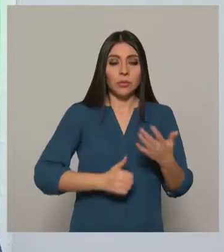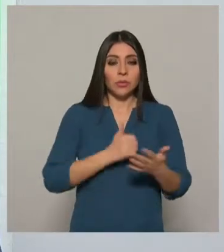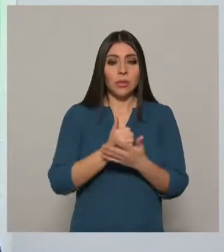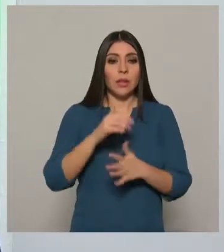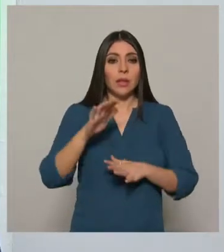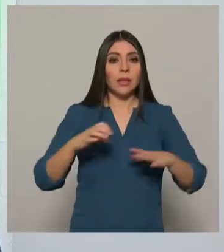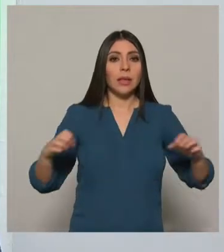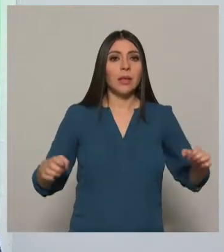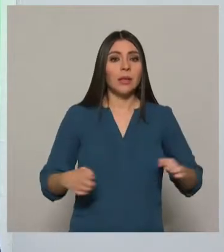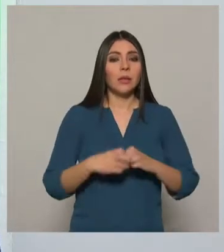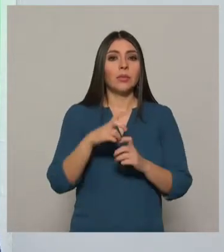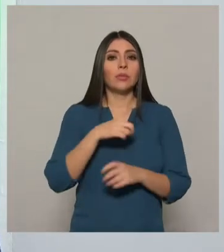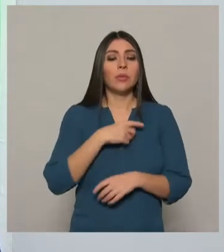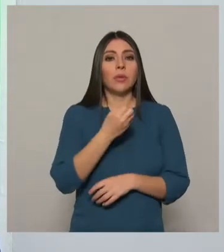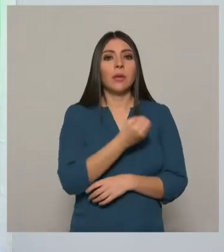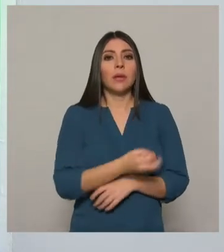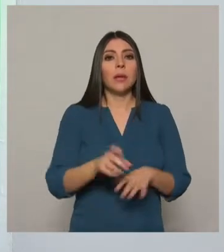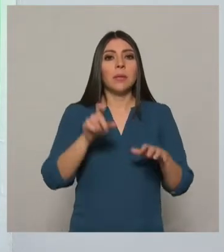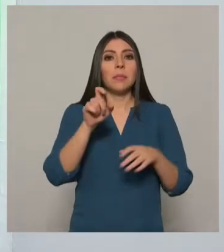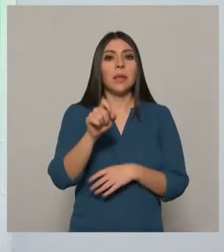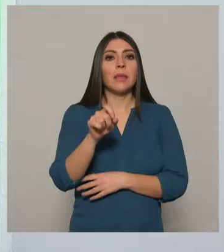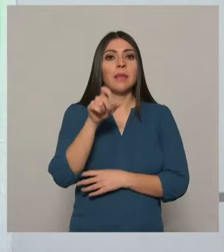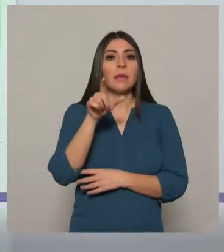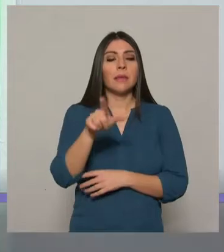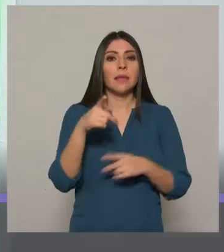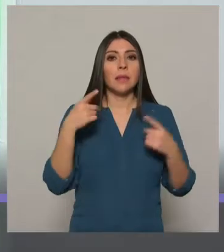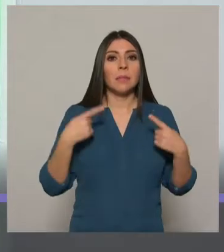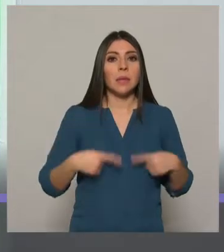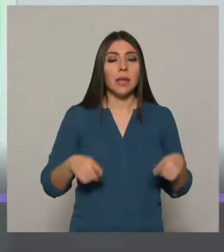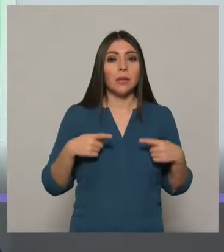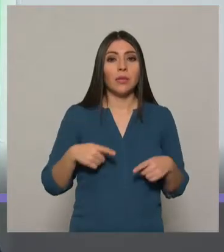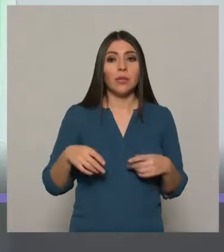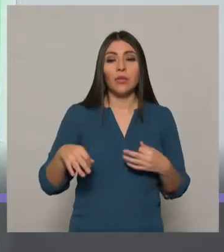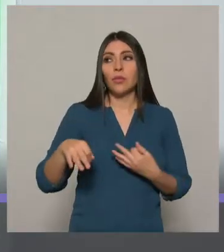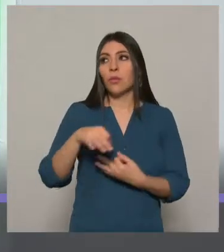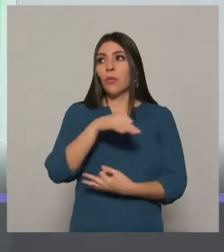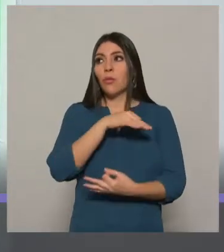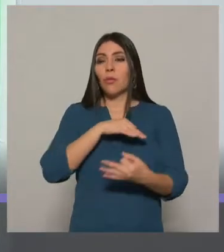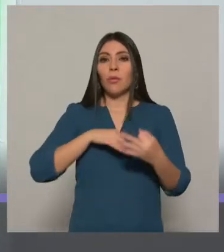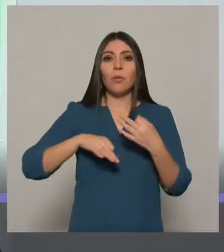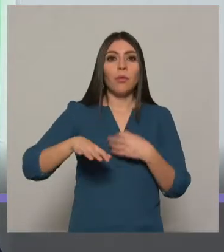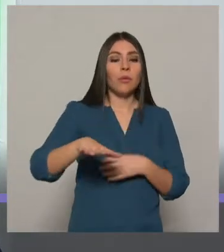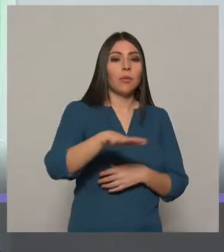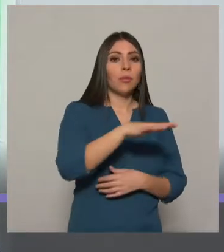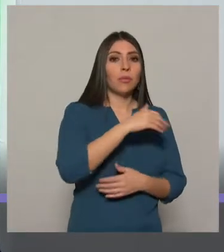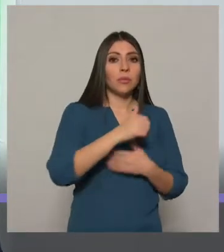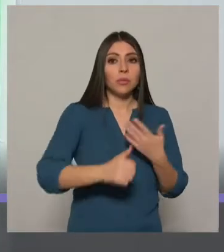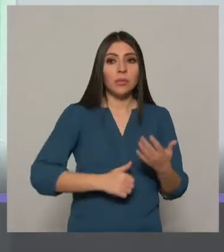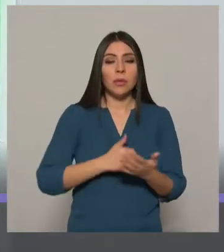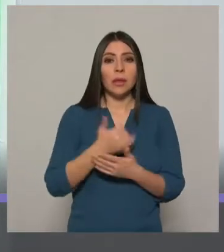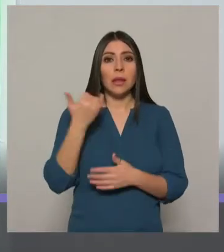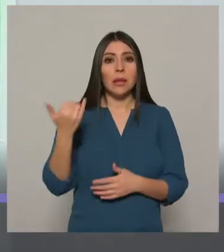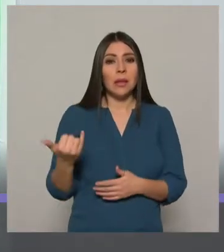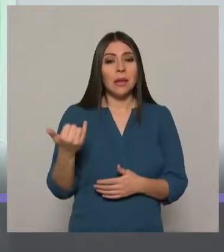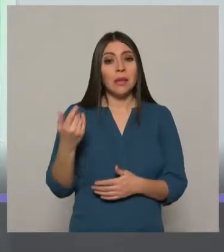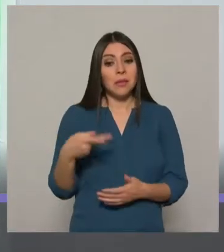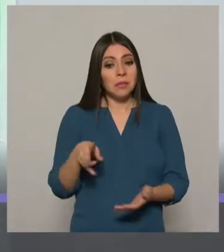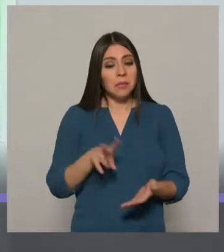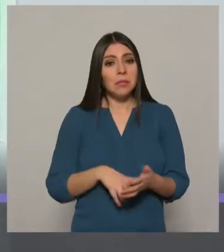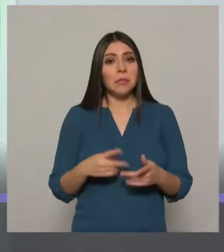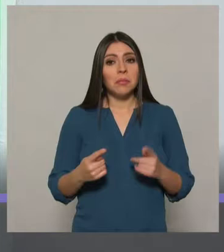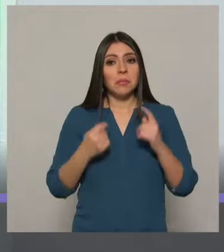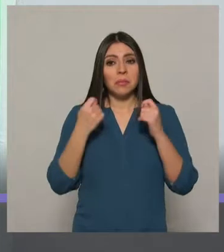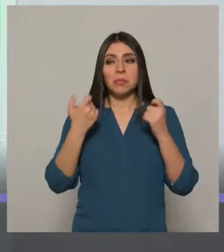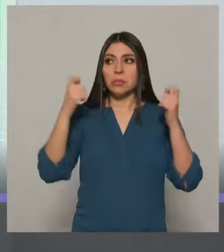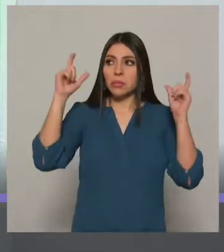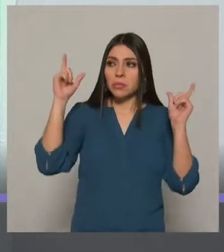tienen 27 elementos para toda la ciudad y aún así les recortamos. Aprobamos la Ley de Gestión Integral